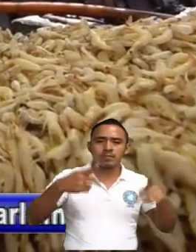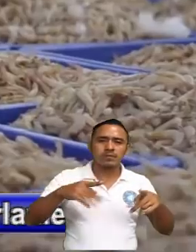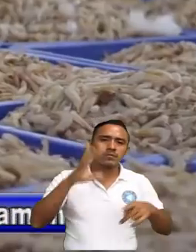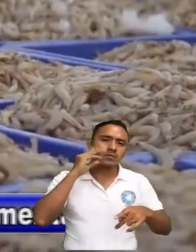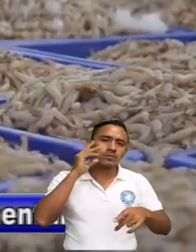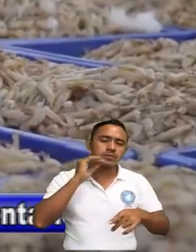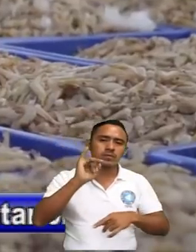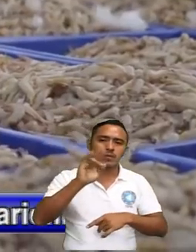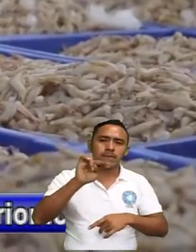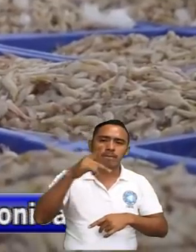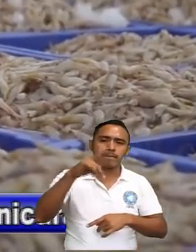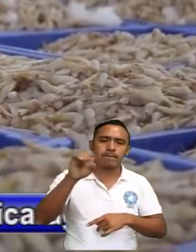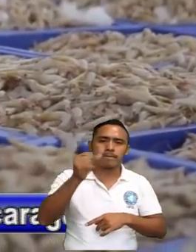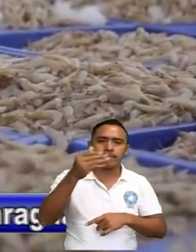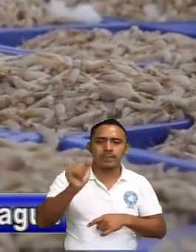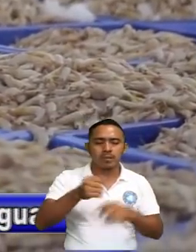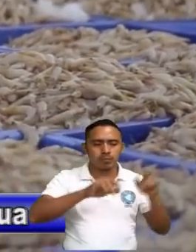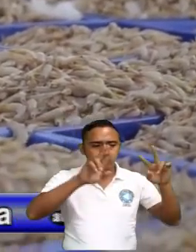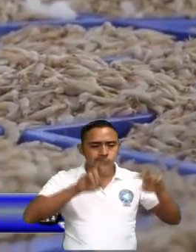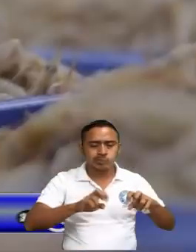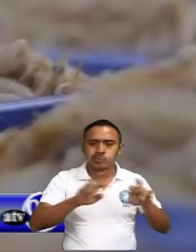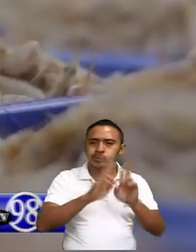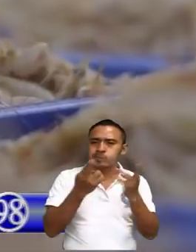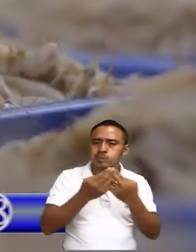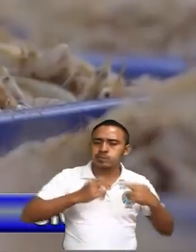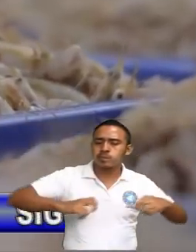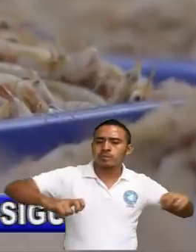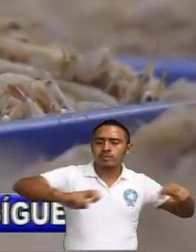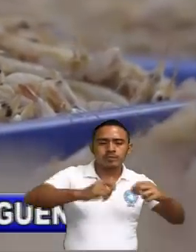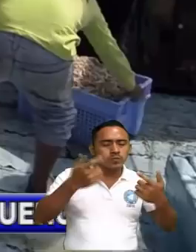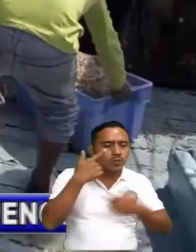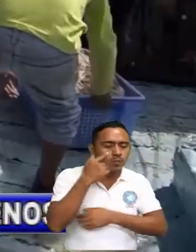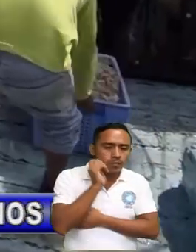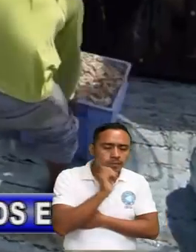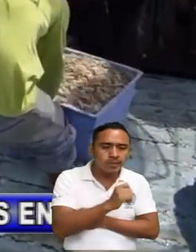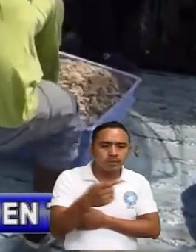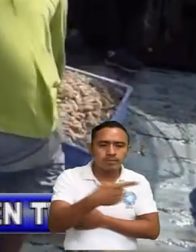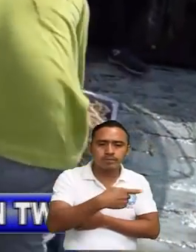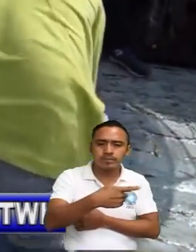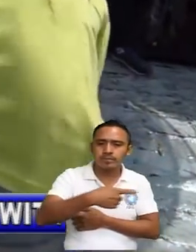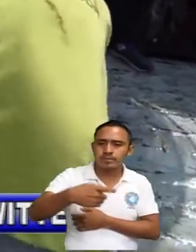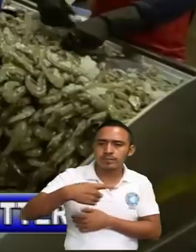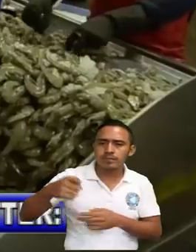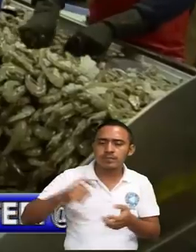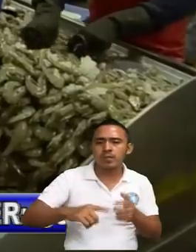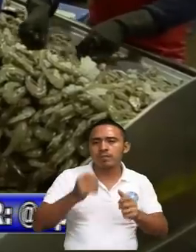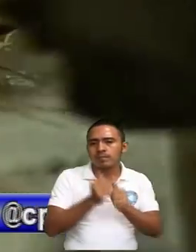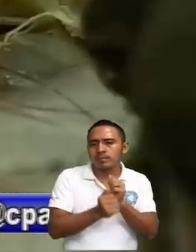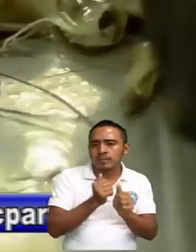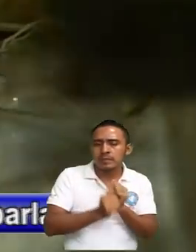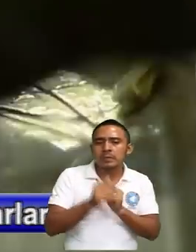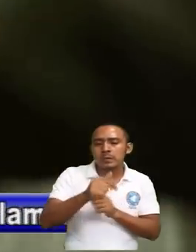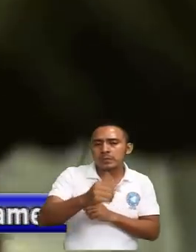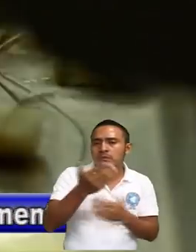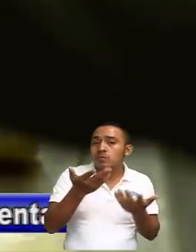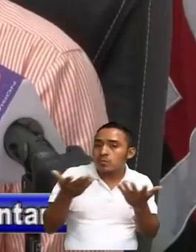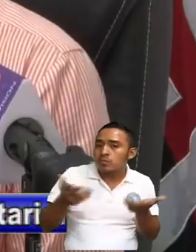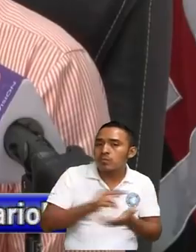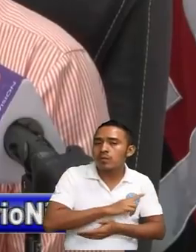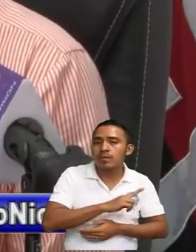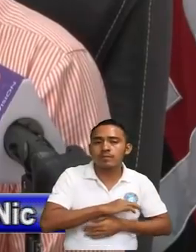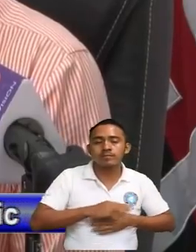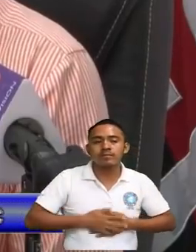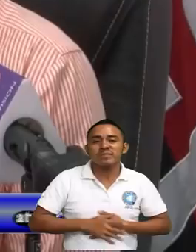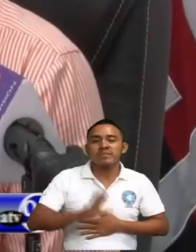Impesca sostuvieron un encuentro para evaluar las metas productivas del camarón de cultivo y la problemática del sector. Tuvimos